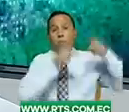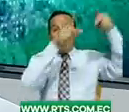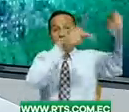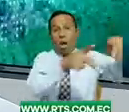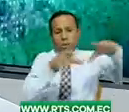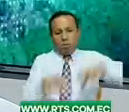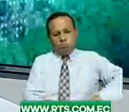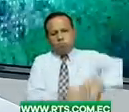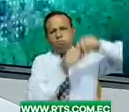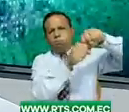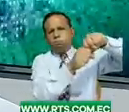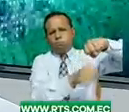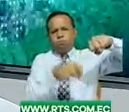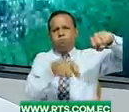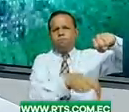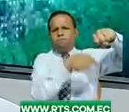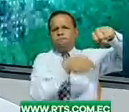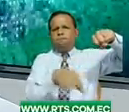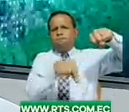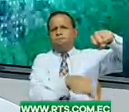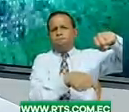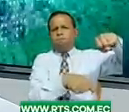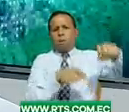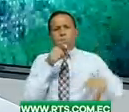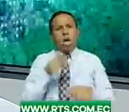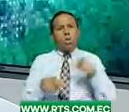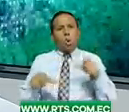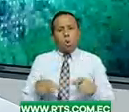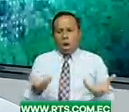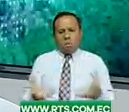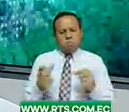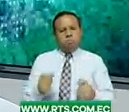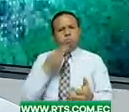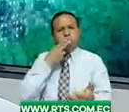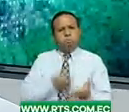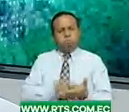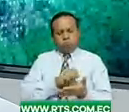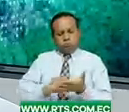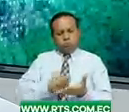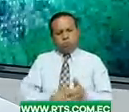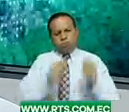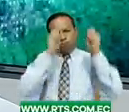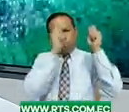El animal fue intervenido quirúrgicamente y está luchando por vivir.